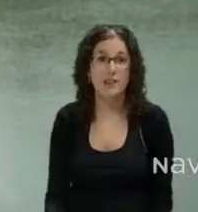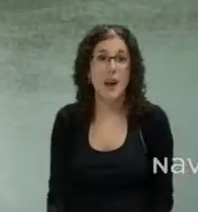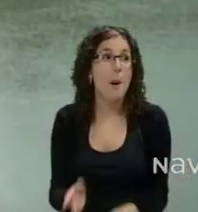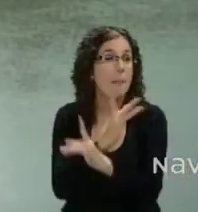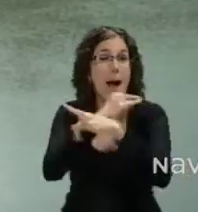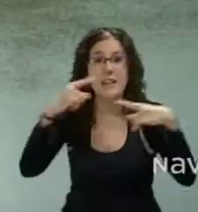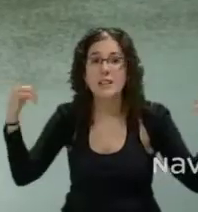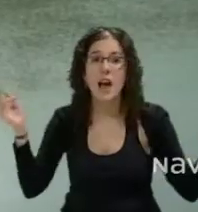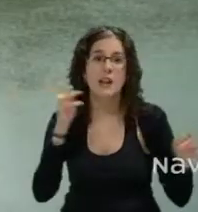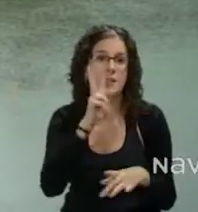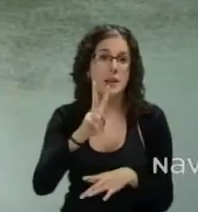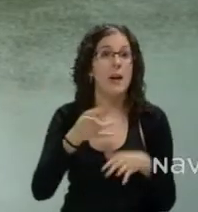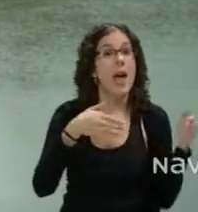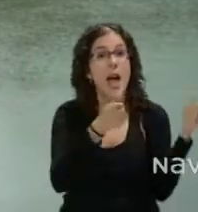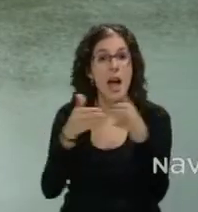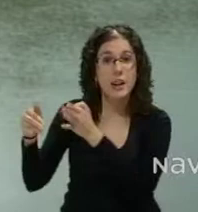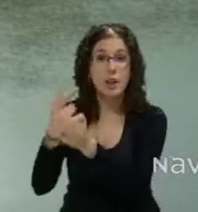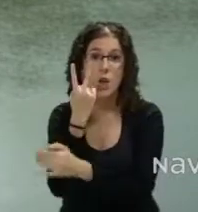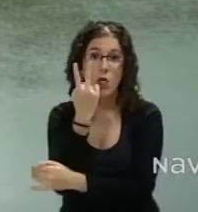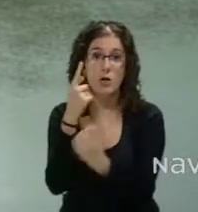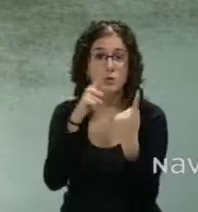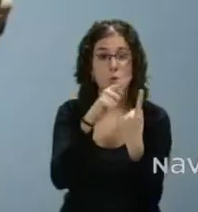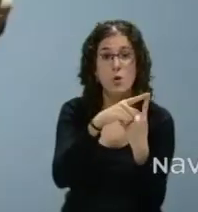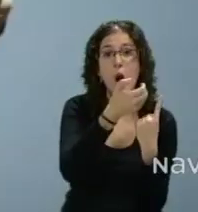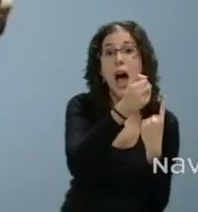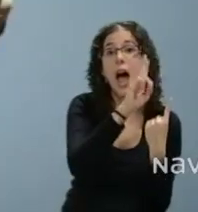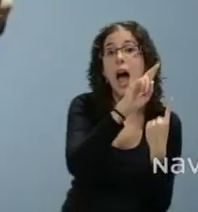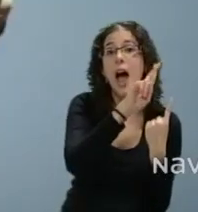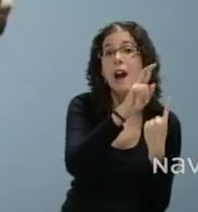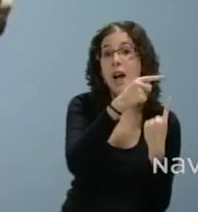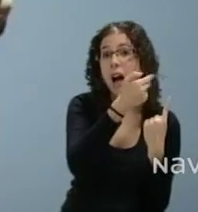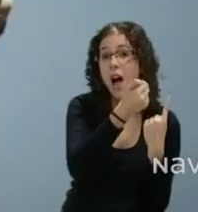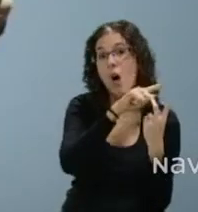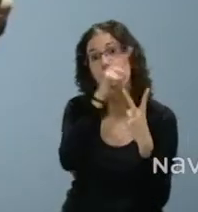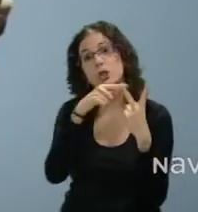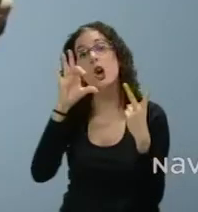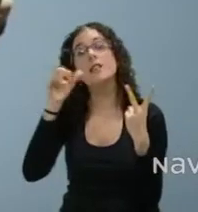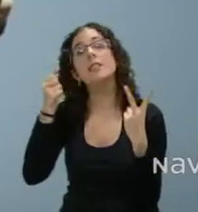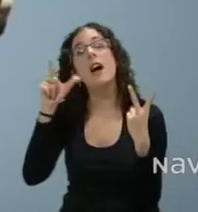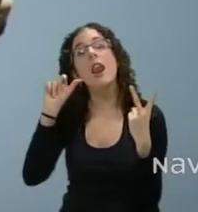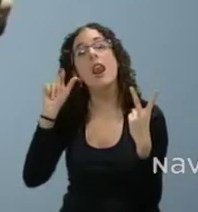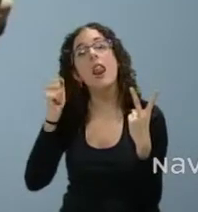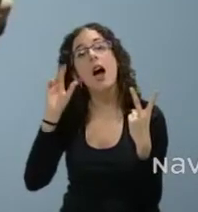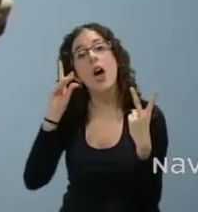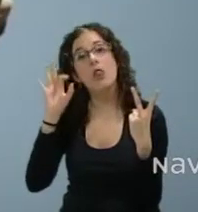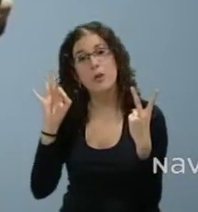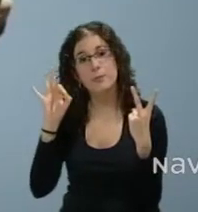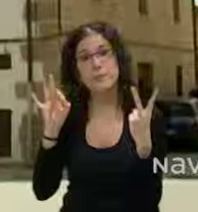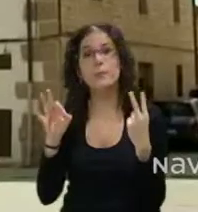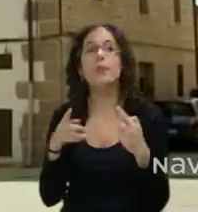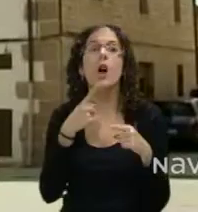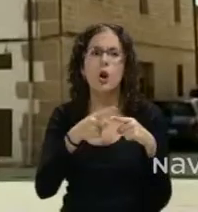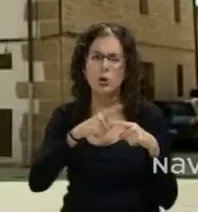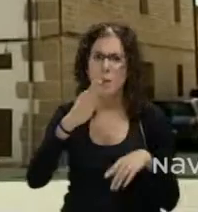río, tenemos dos ríos, el río Arga y el río Salado. El patrimonio es impresionante desde el punto de vista urbanístico de